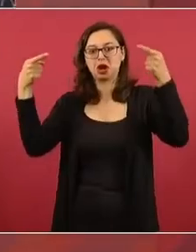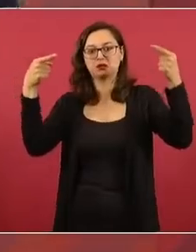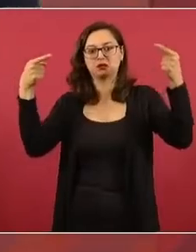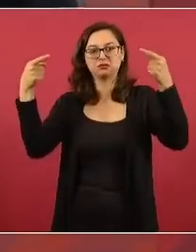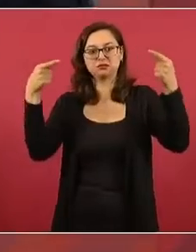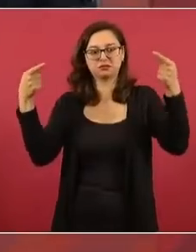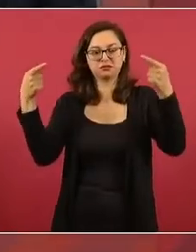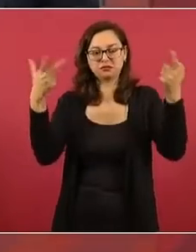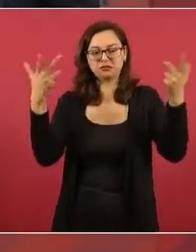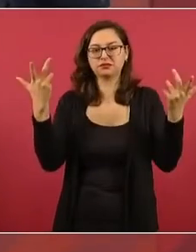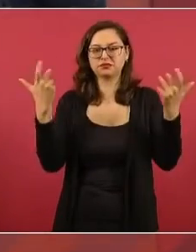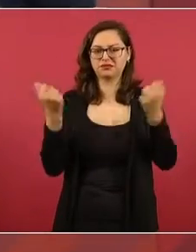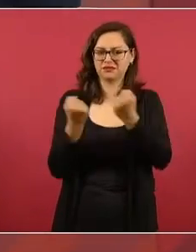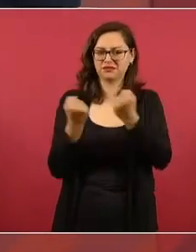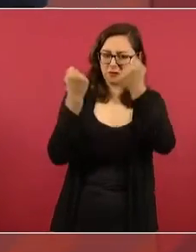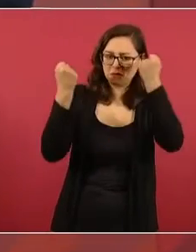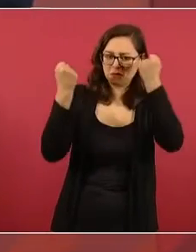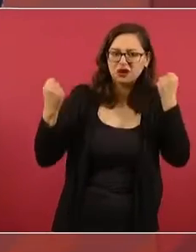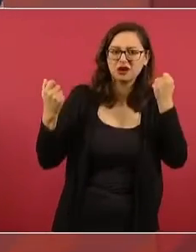el que haya